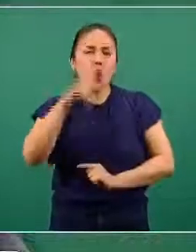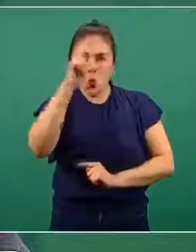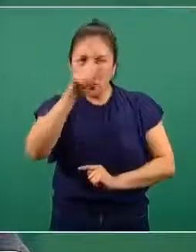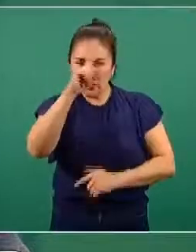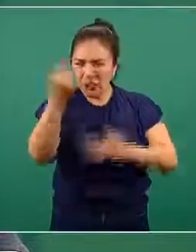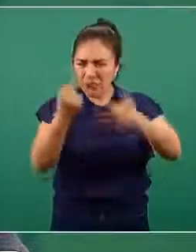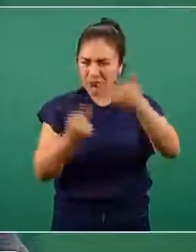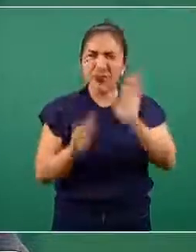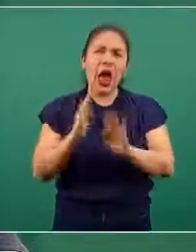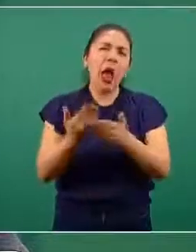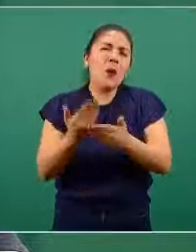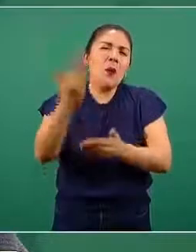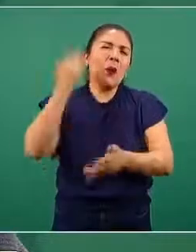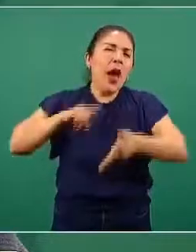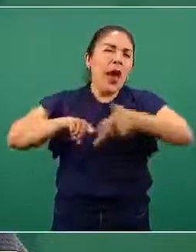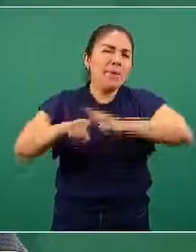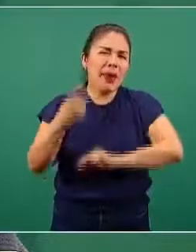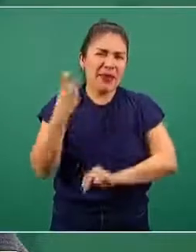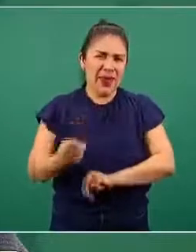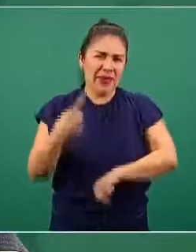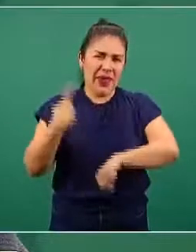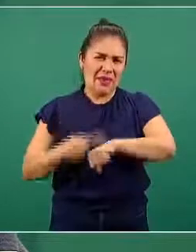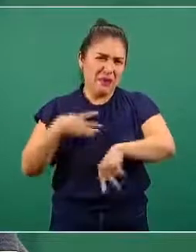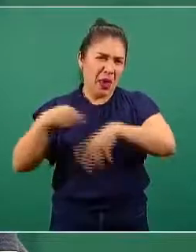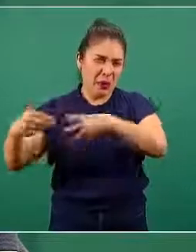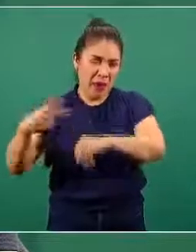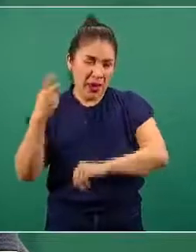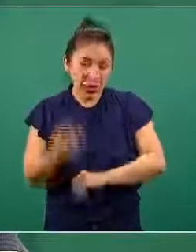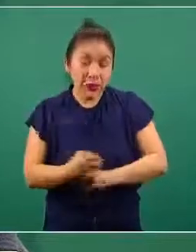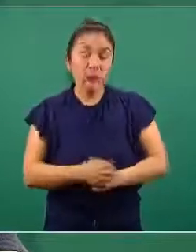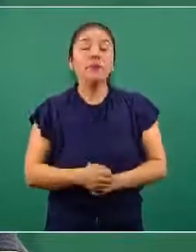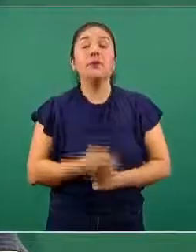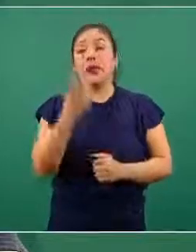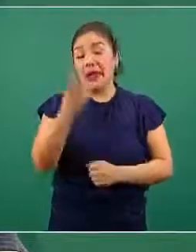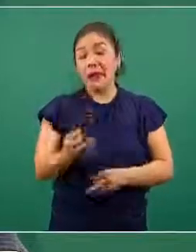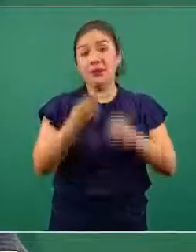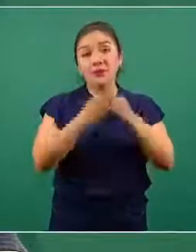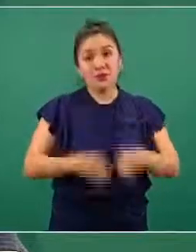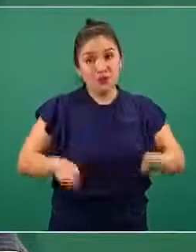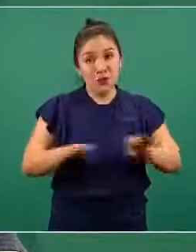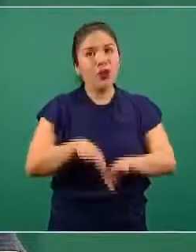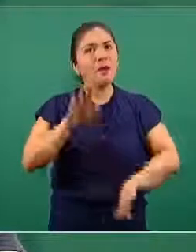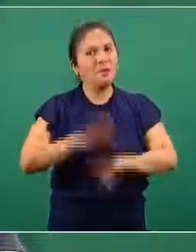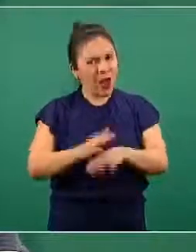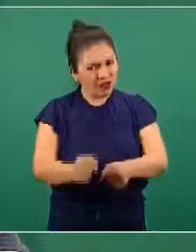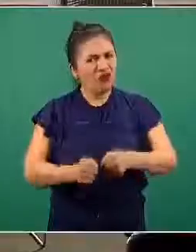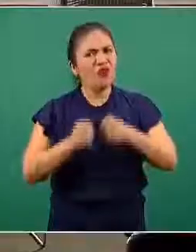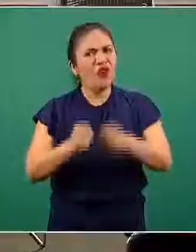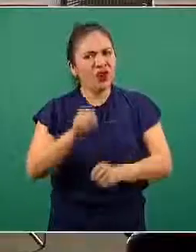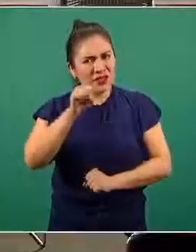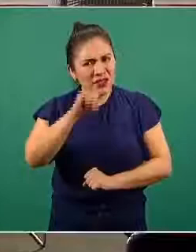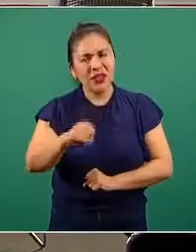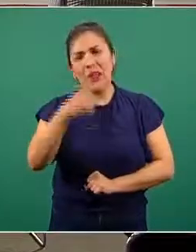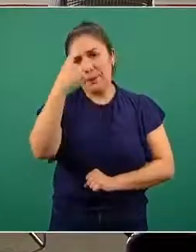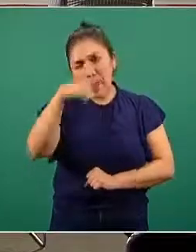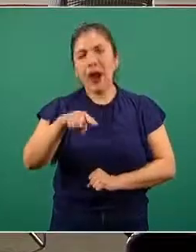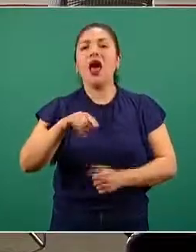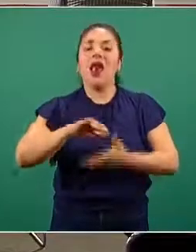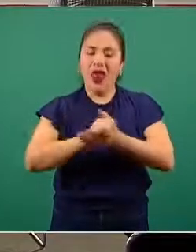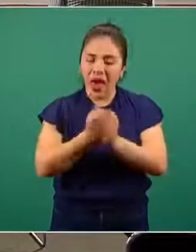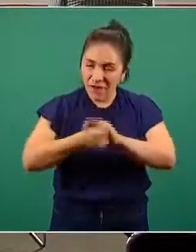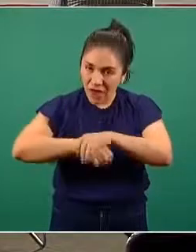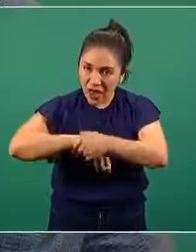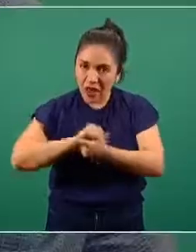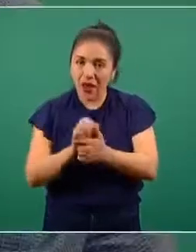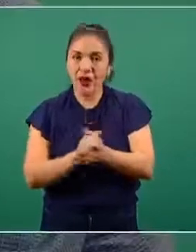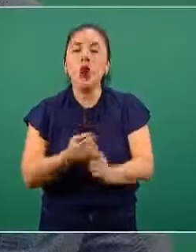comentado a lo largo desde el inicio de la pandemia. Entonces es importante el fortalecimiento del lavado de manos, del